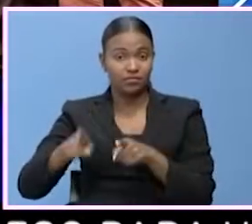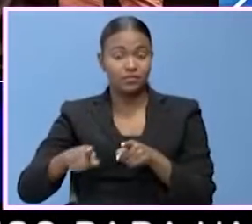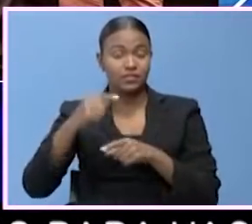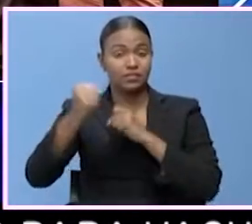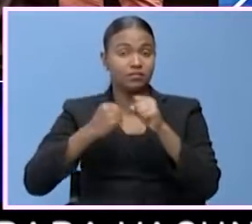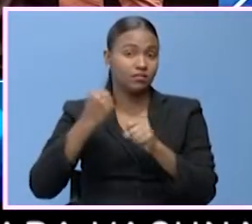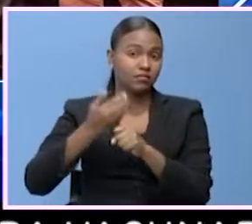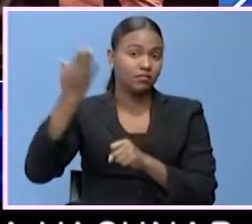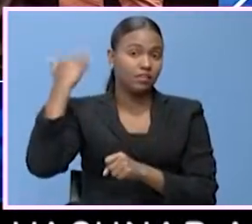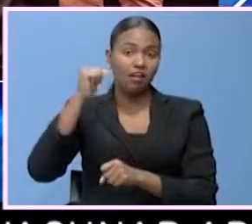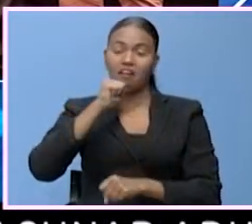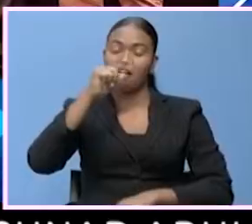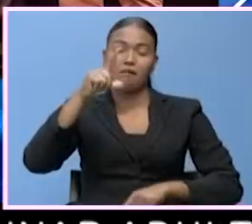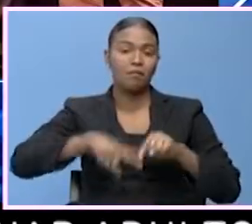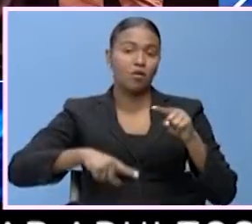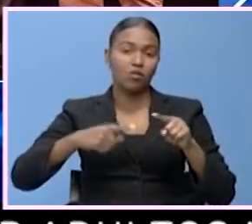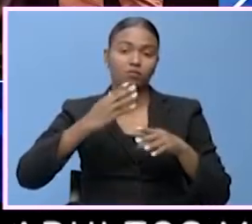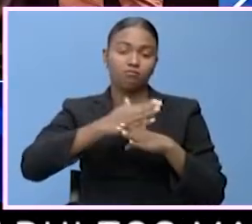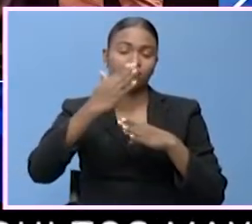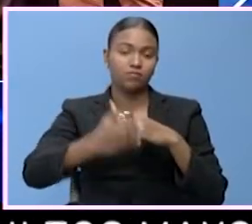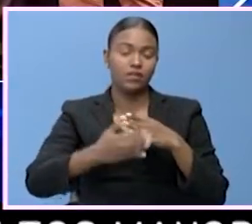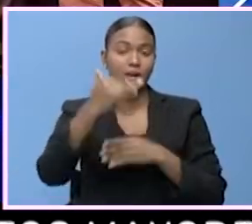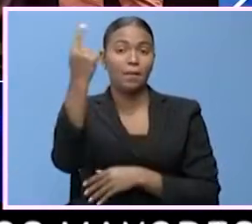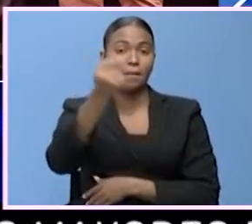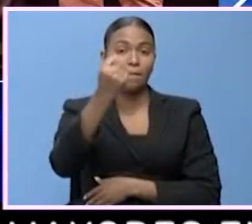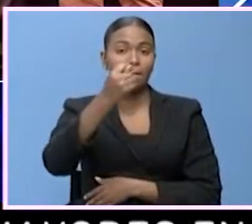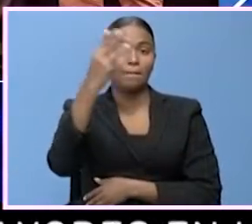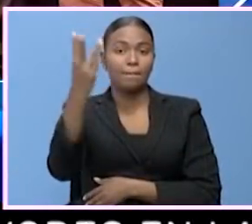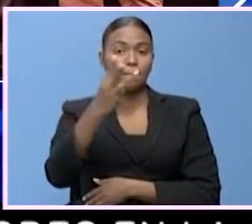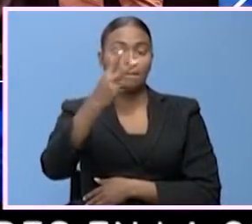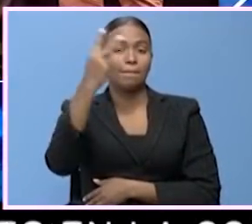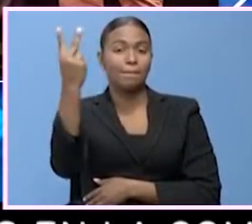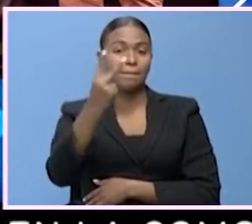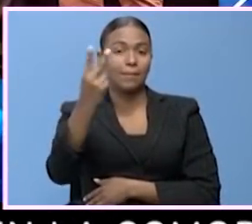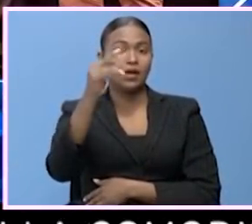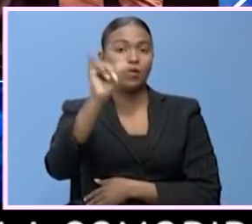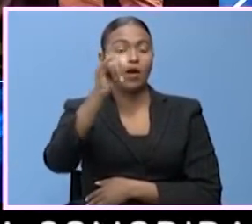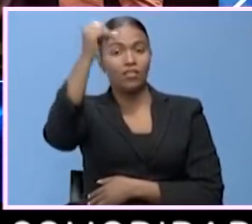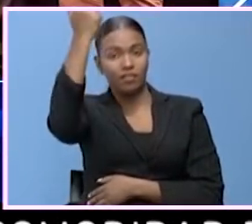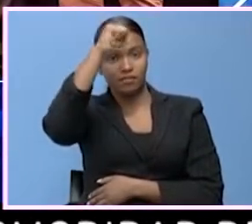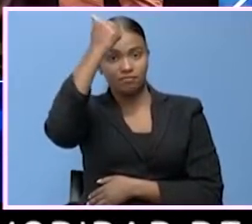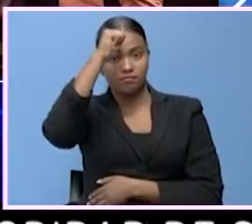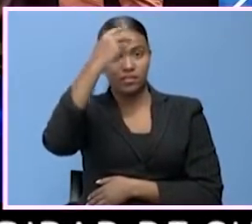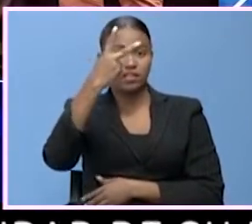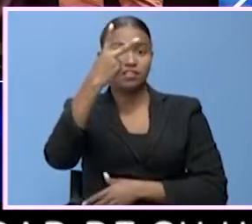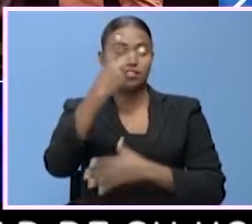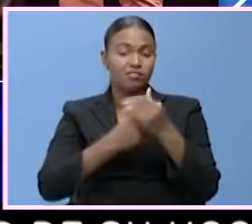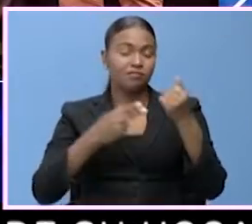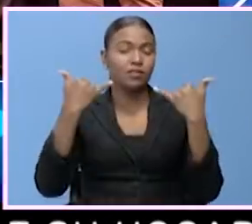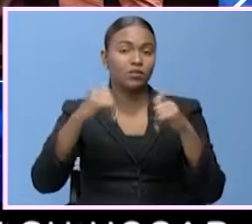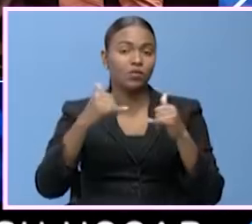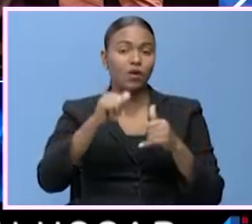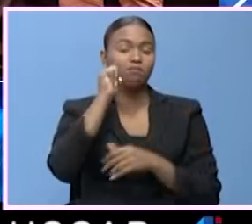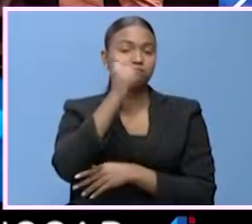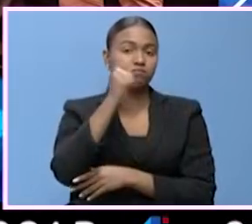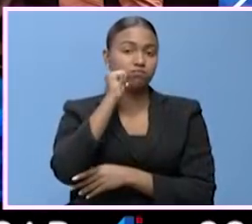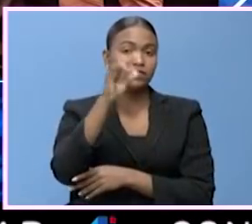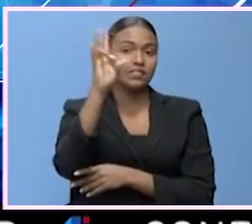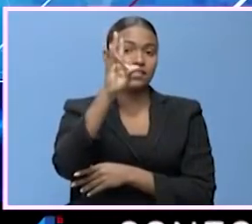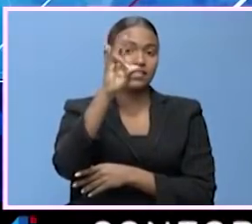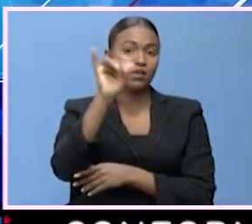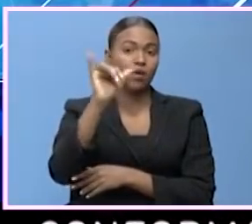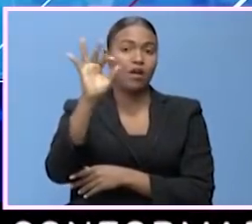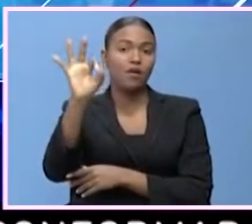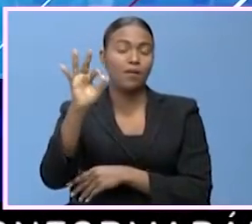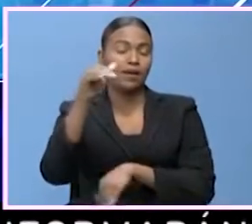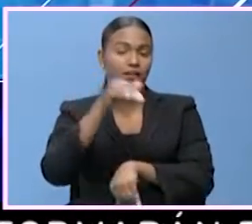el año pasado no pudo concluir. Martes, miércoles, viernes y domingo, doble jornada cada día, 7 y 9